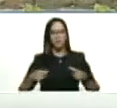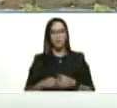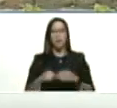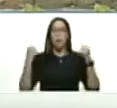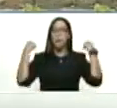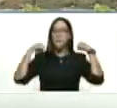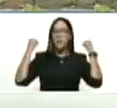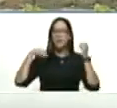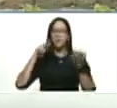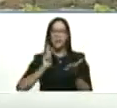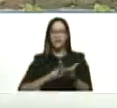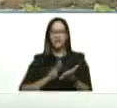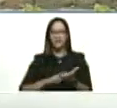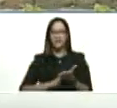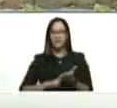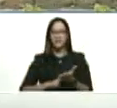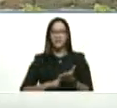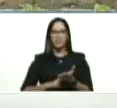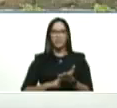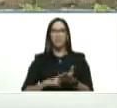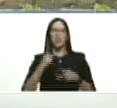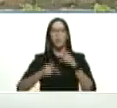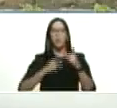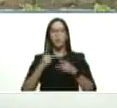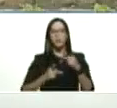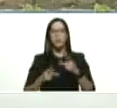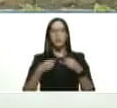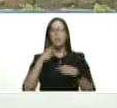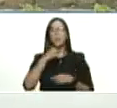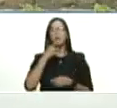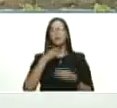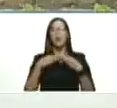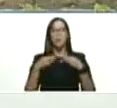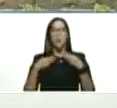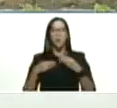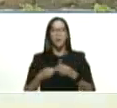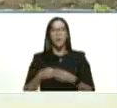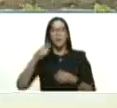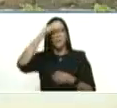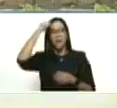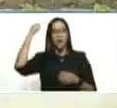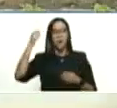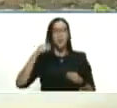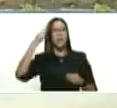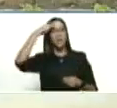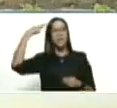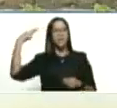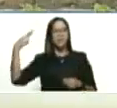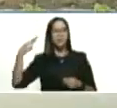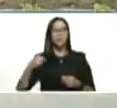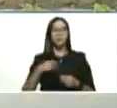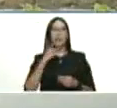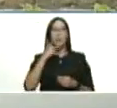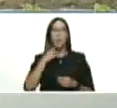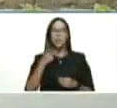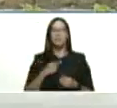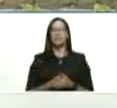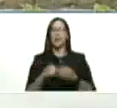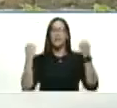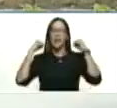Práctica, realidad, teoría, reflexión, política pública. Teoría, reflexión, política pública, práctica,